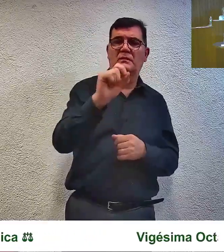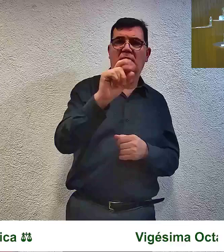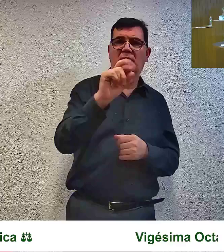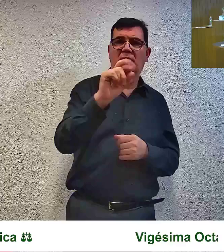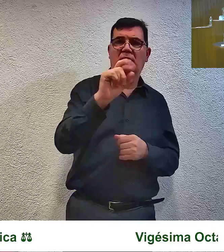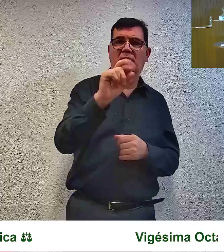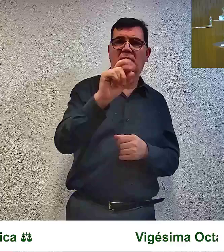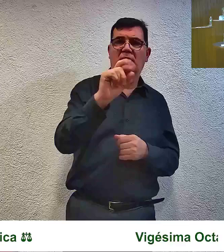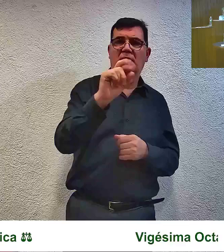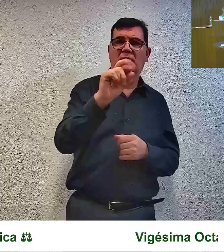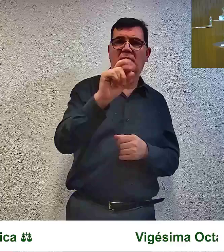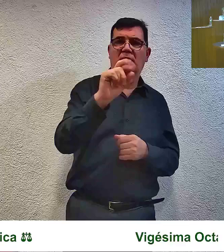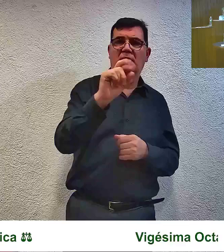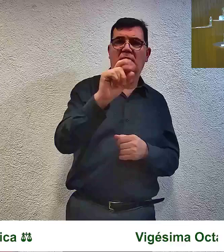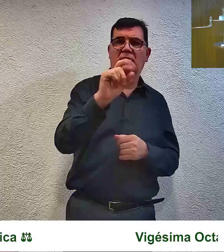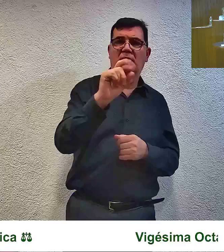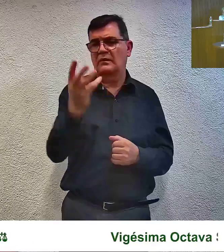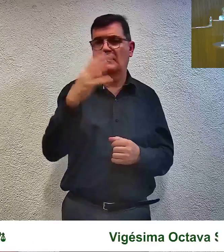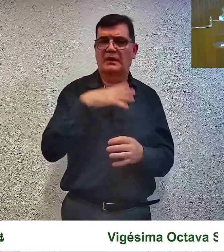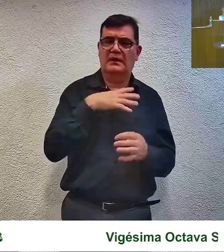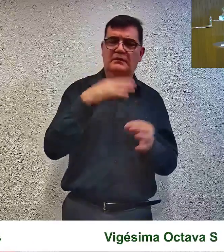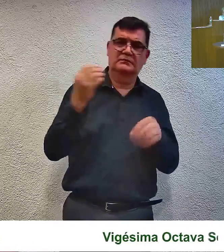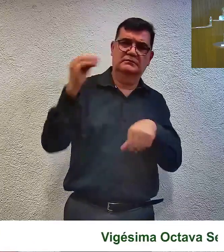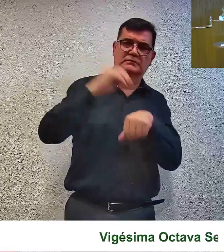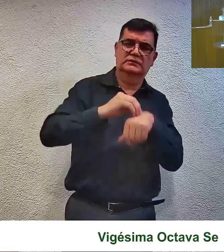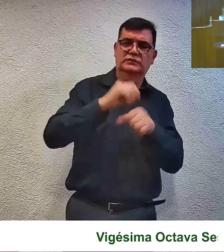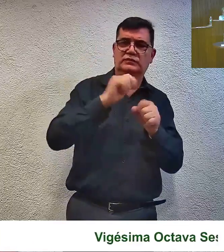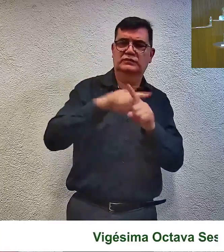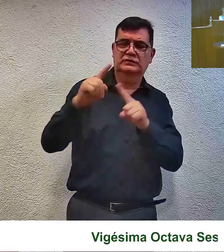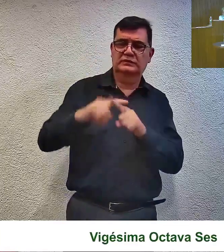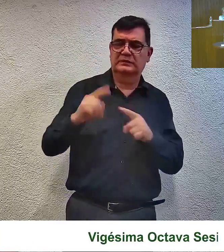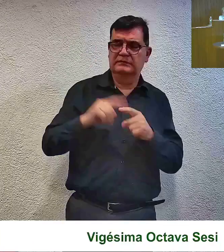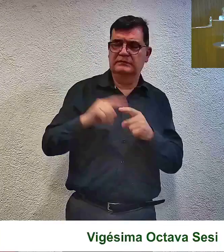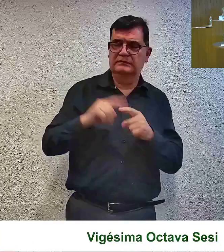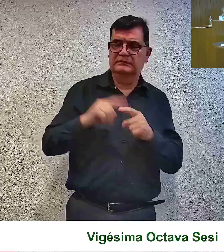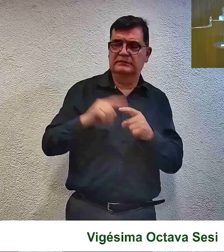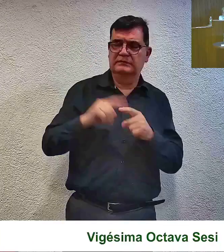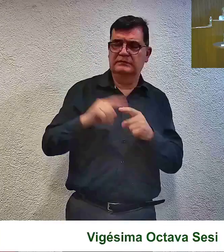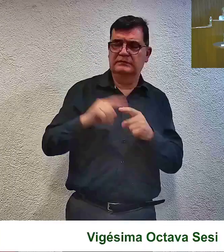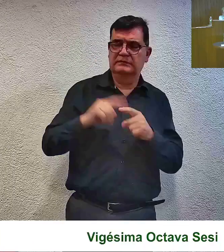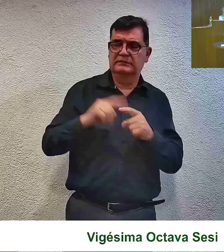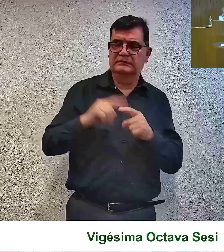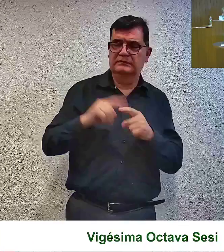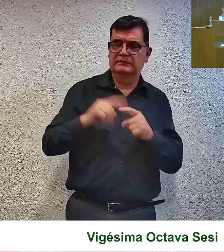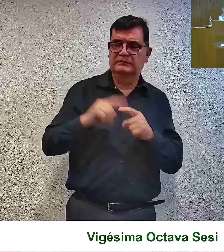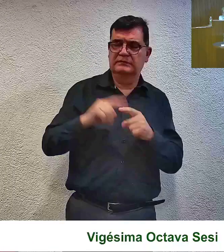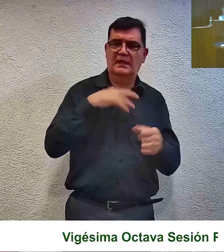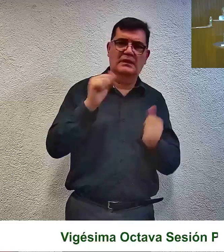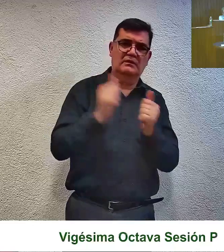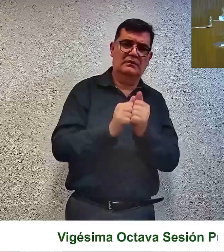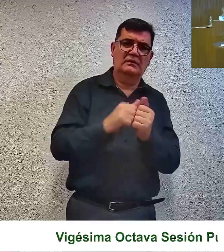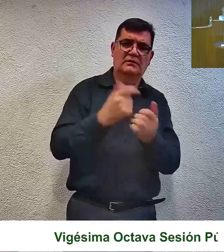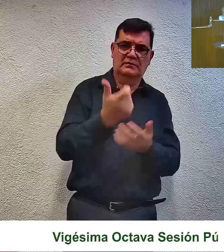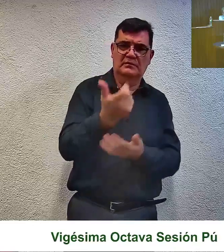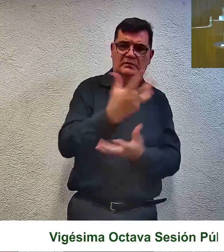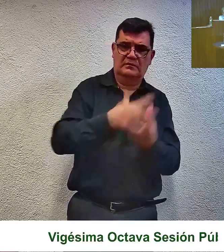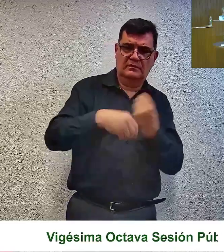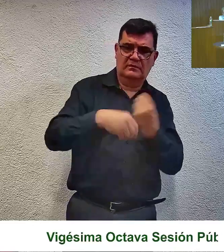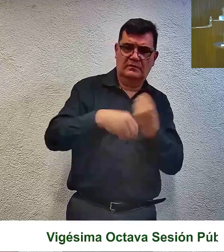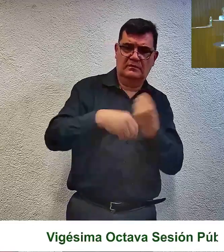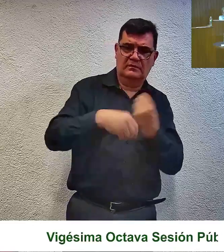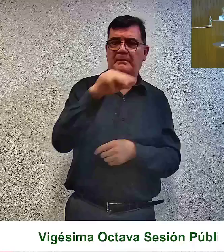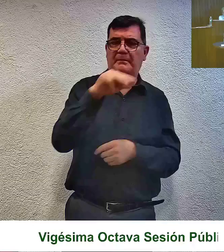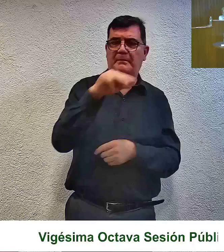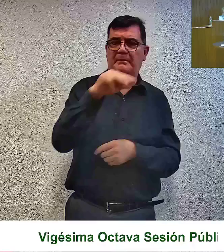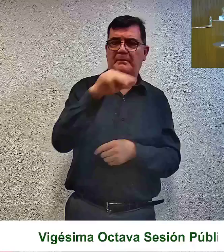2024, toda vez que se ha acreditado que la autoridad vinculada, CEFINA, realizó la retención del presupuesto del municipio de